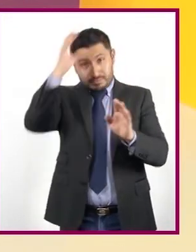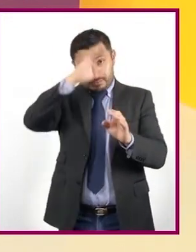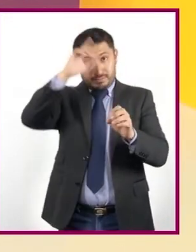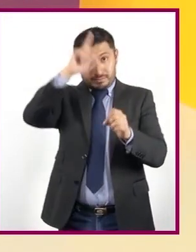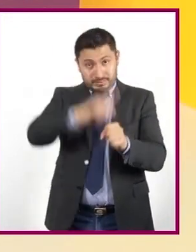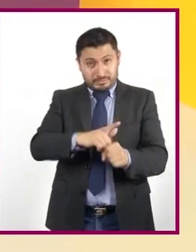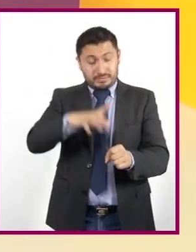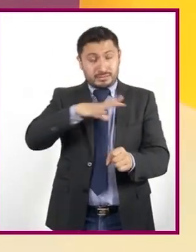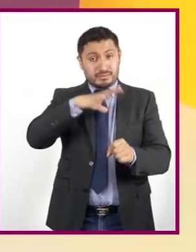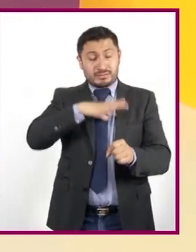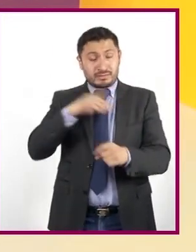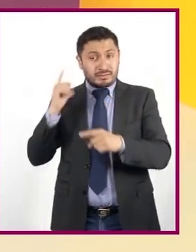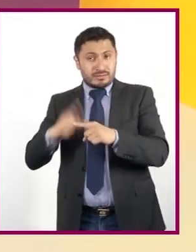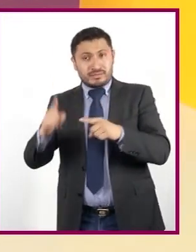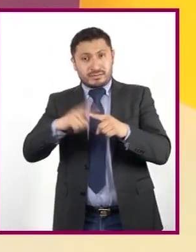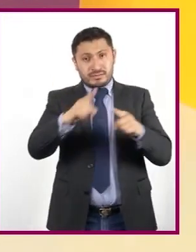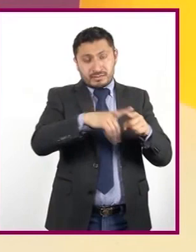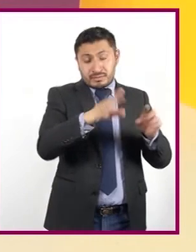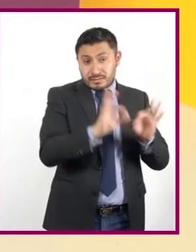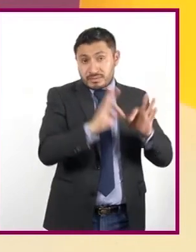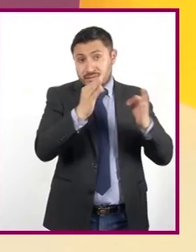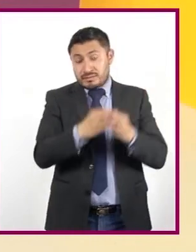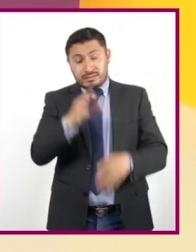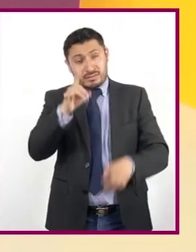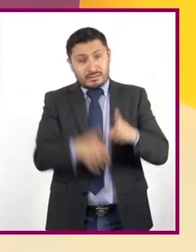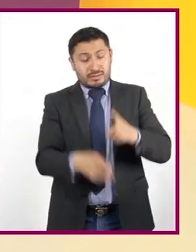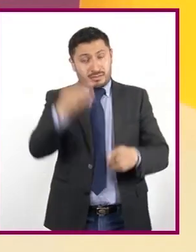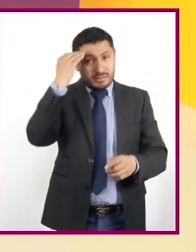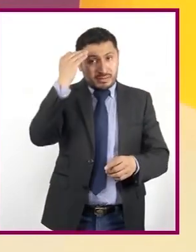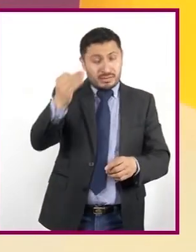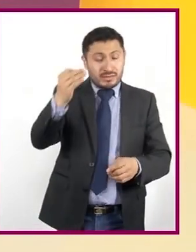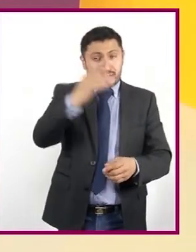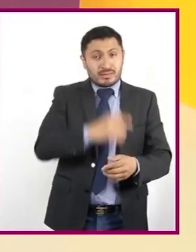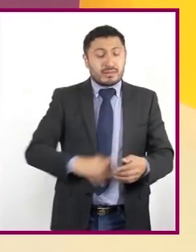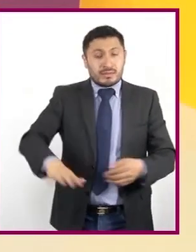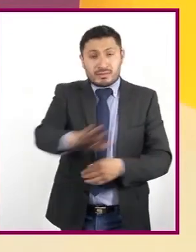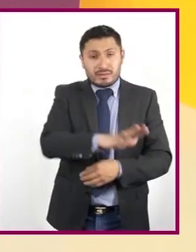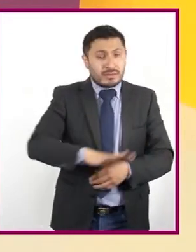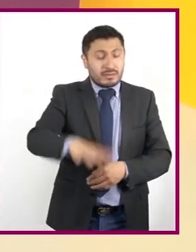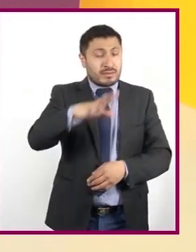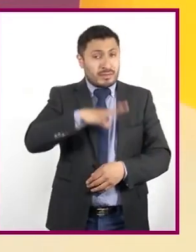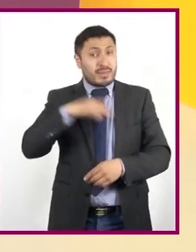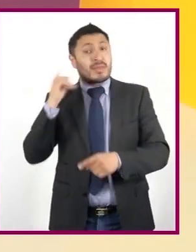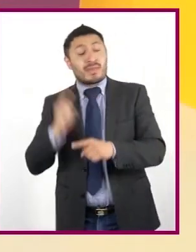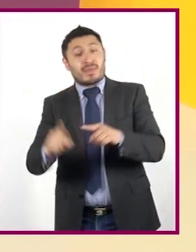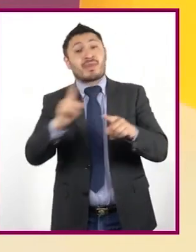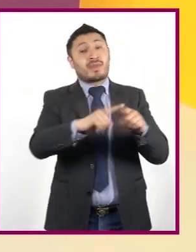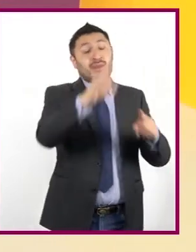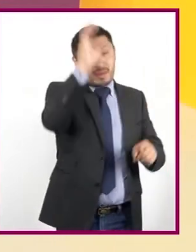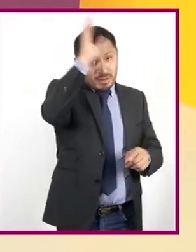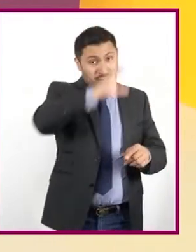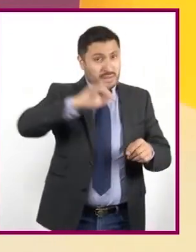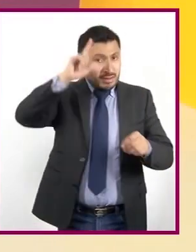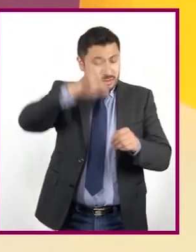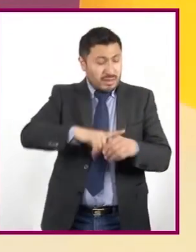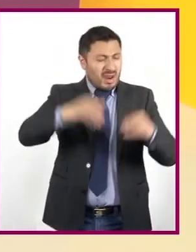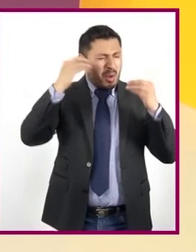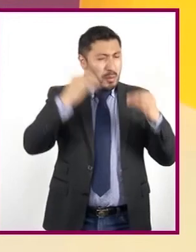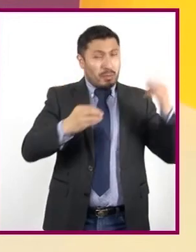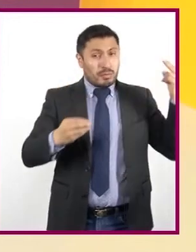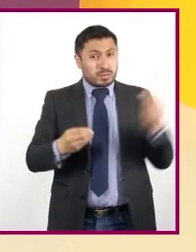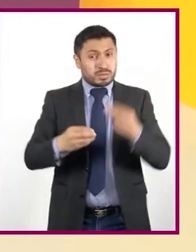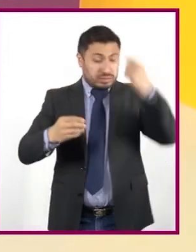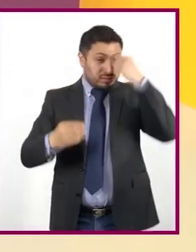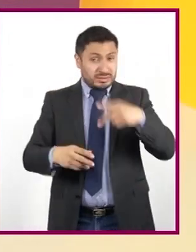cultura adquiere diversas formas según el tiempo y el espacio, y que la diversidad cultural es tan necesaria para el